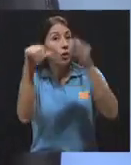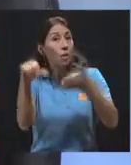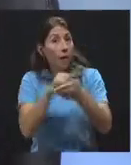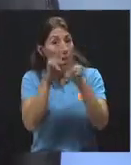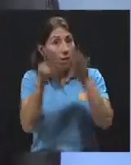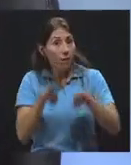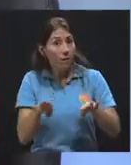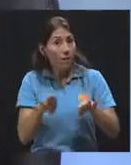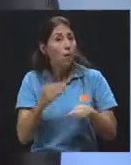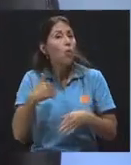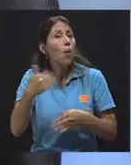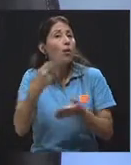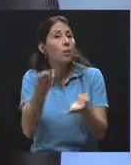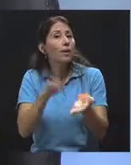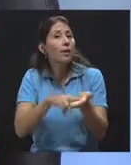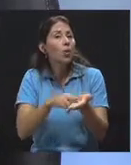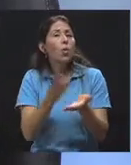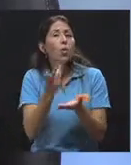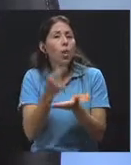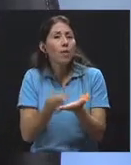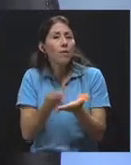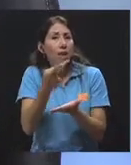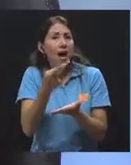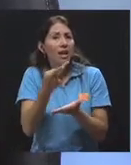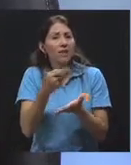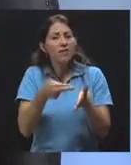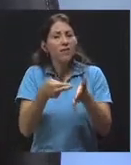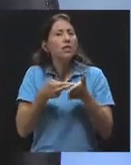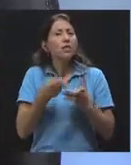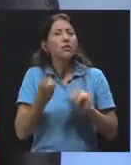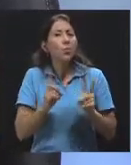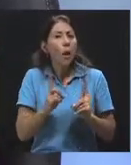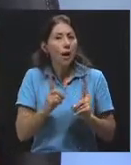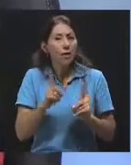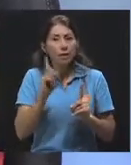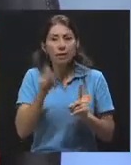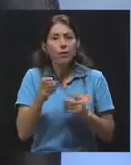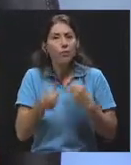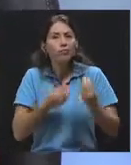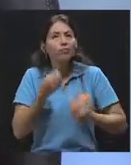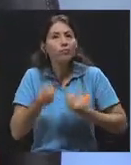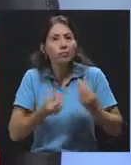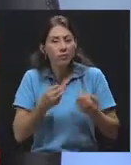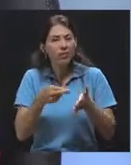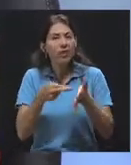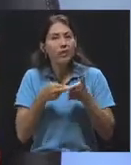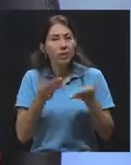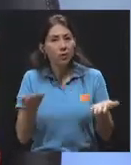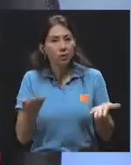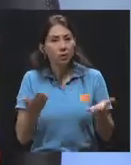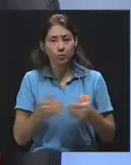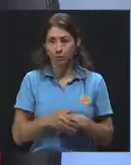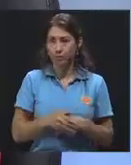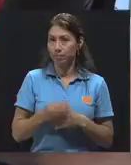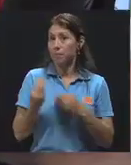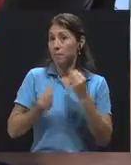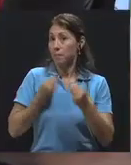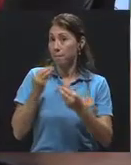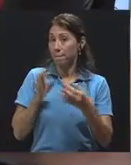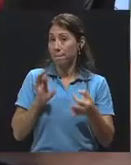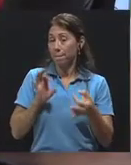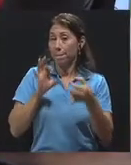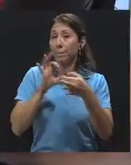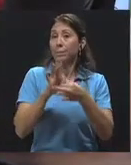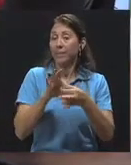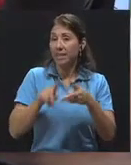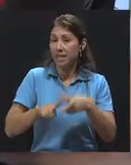matriculo? ¿Cuánto cuestan? ¿Qué tengo que llevar? ¿Títulos? ¿Tengo que certificar algo? Cuéntenme, ¿cuáles son los requisitos? Plazos de inicio